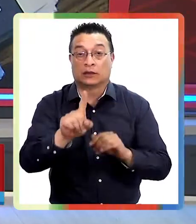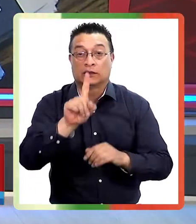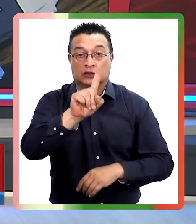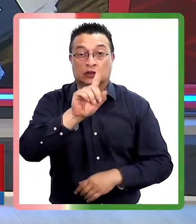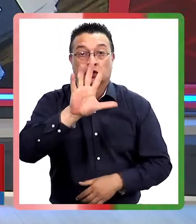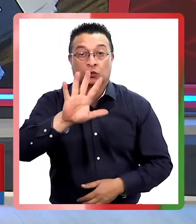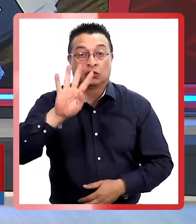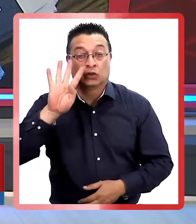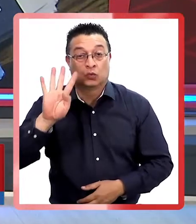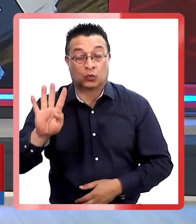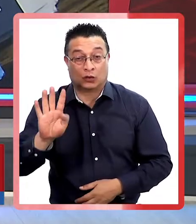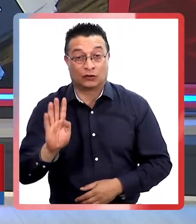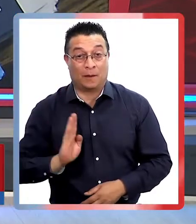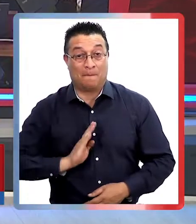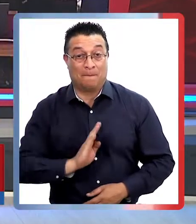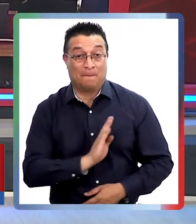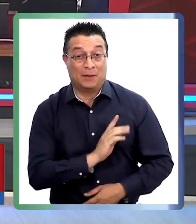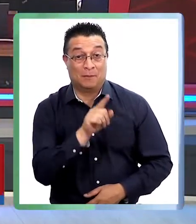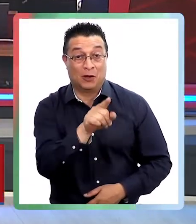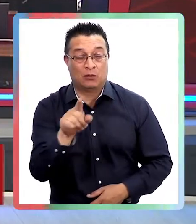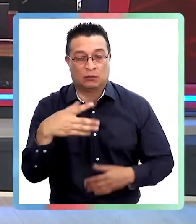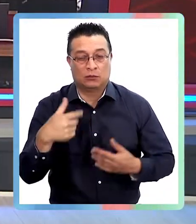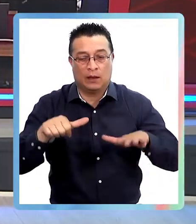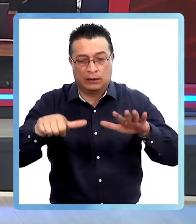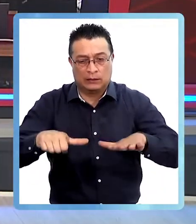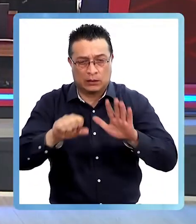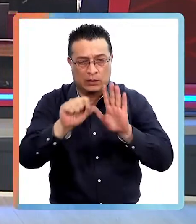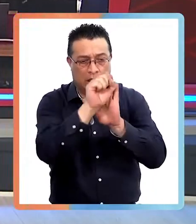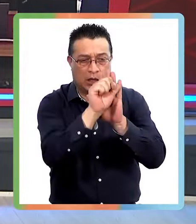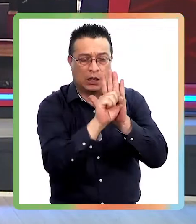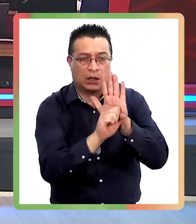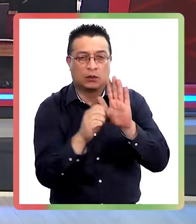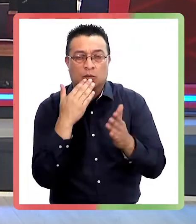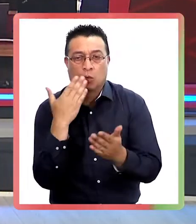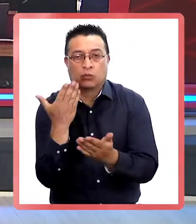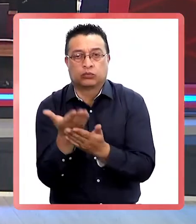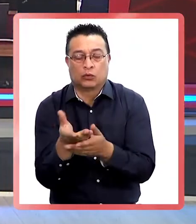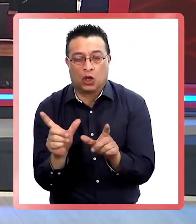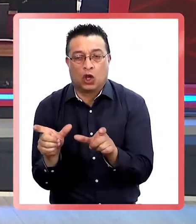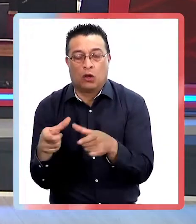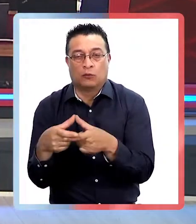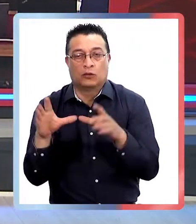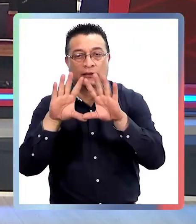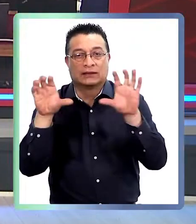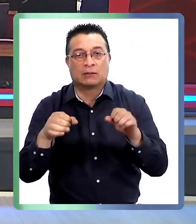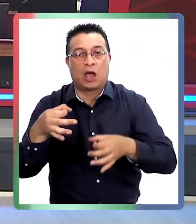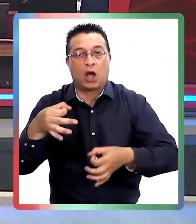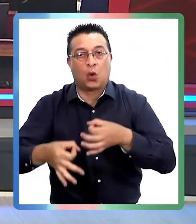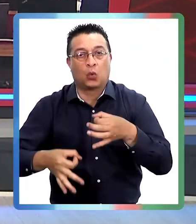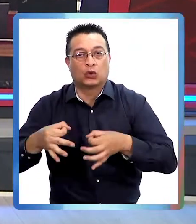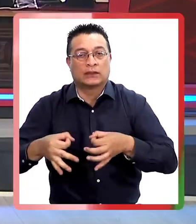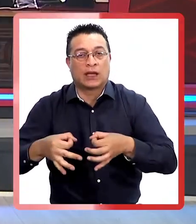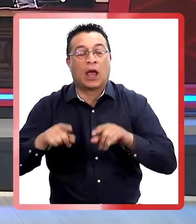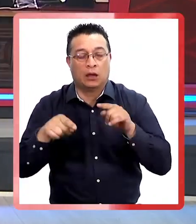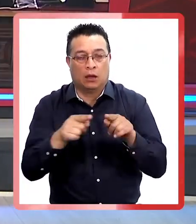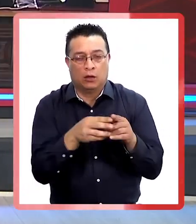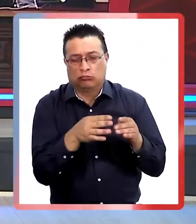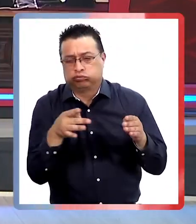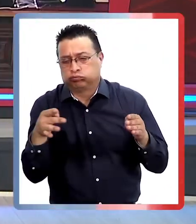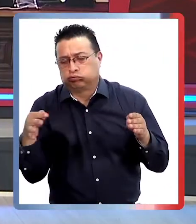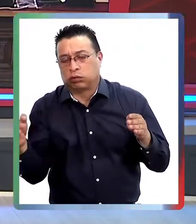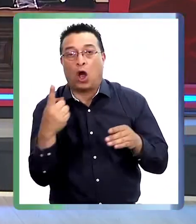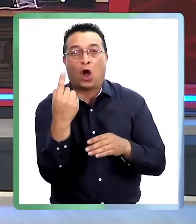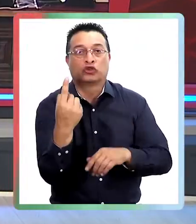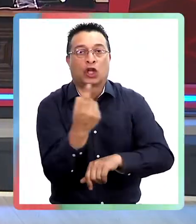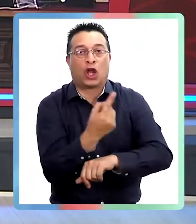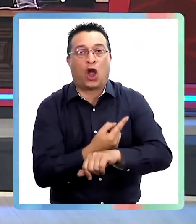Los 154 constituyentes analizaron los 16 artículos propuestos por la Comisión de Sistema de Justicia. La sesión se extendió por más de